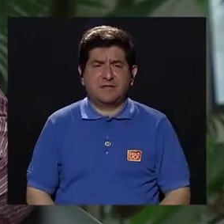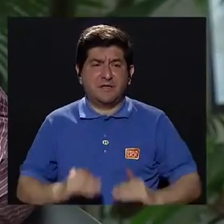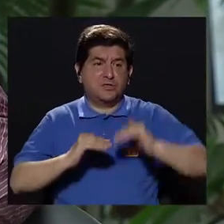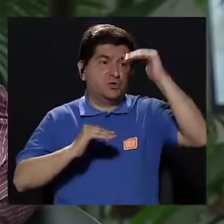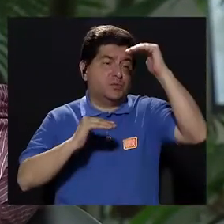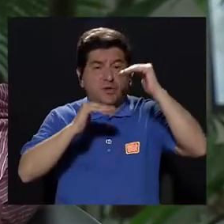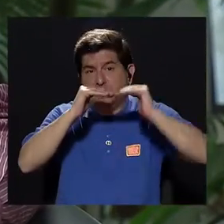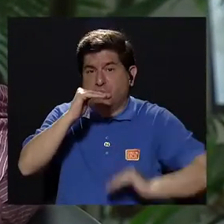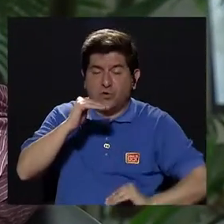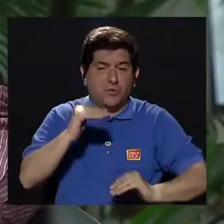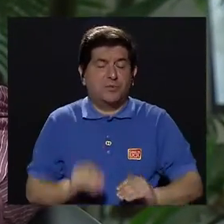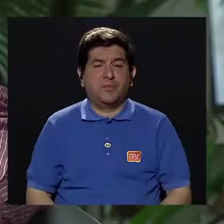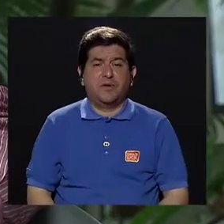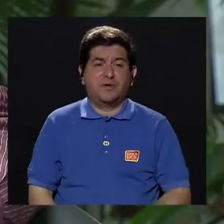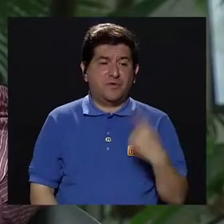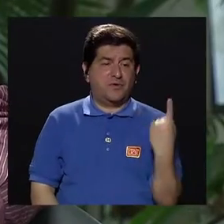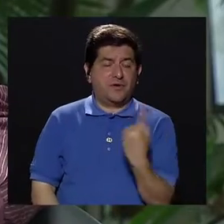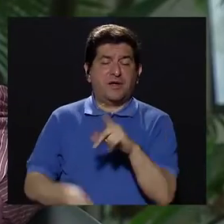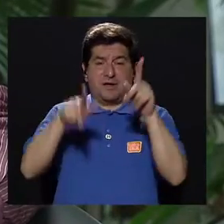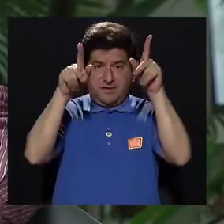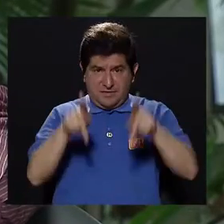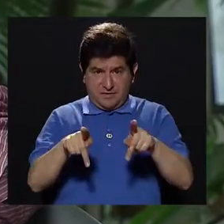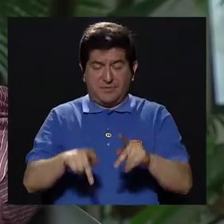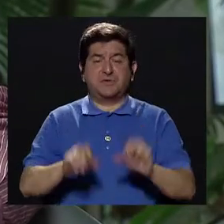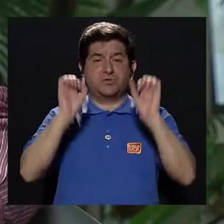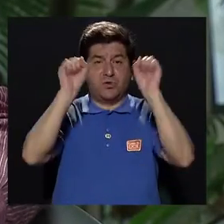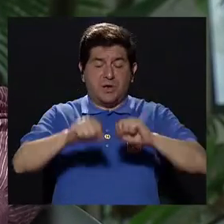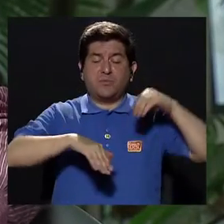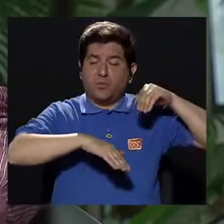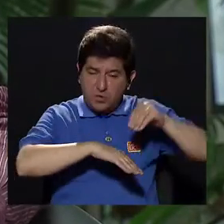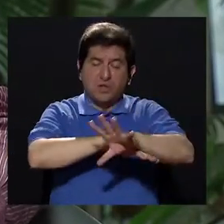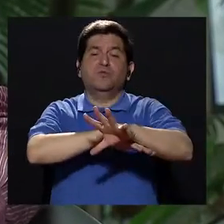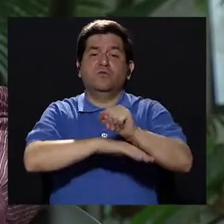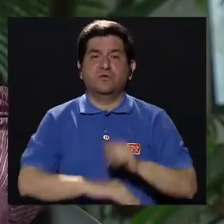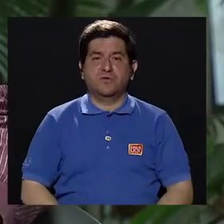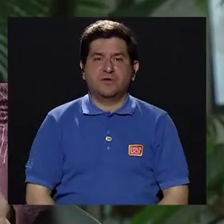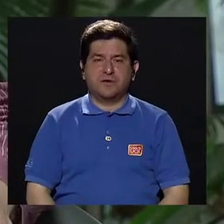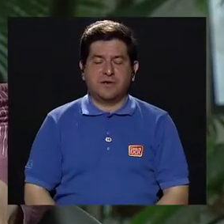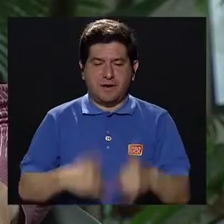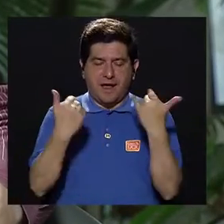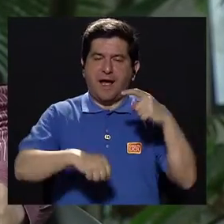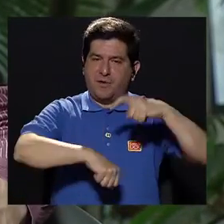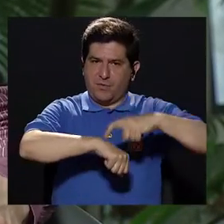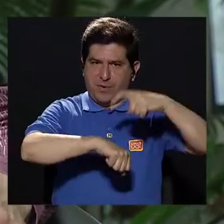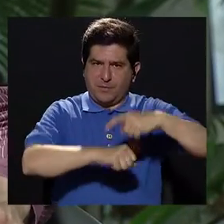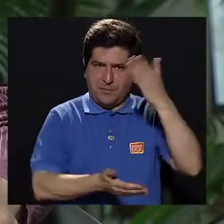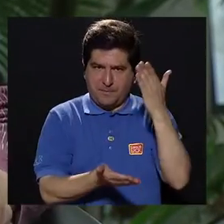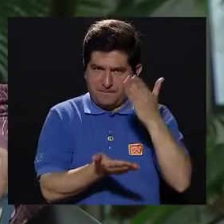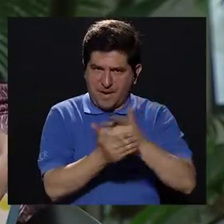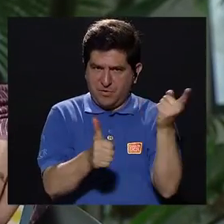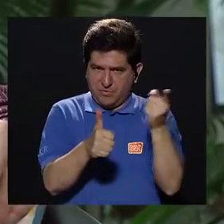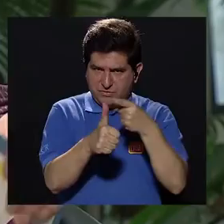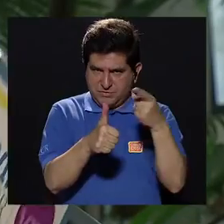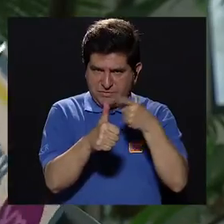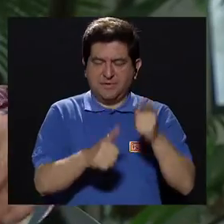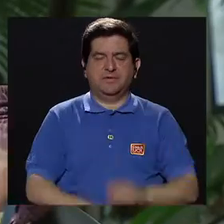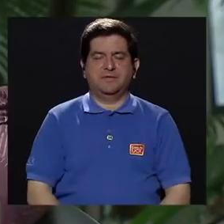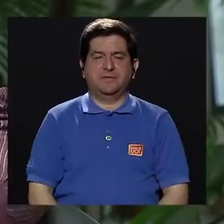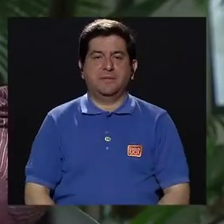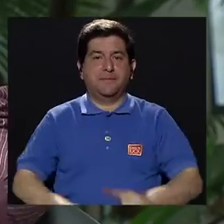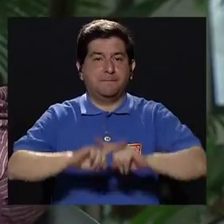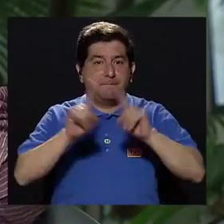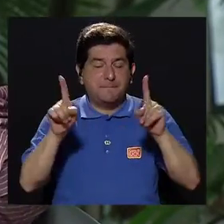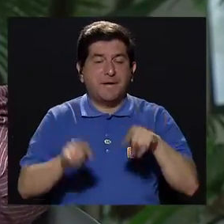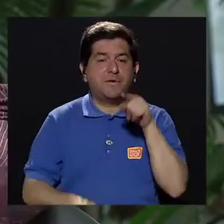mayor o menor medida, pues a cada uno de nosotros nos puede repercutir. Andrés, es el momento de hacer una primera pausa,